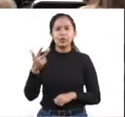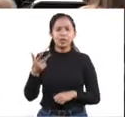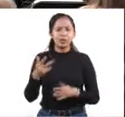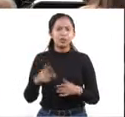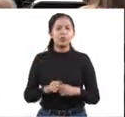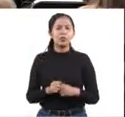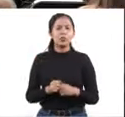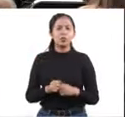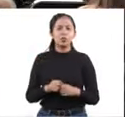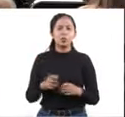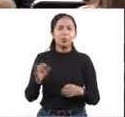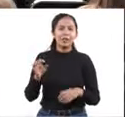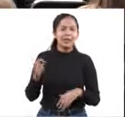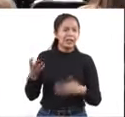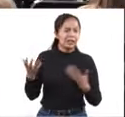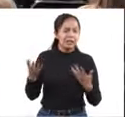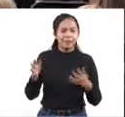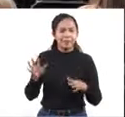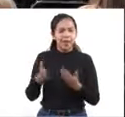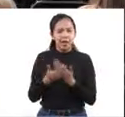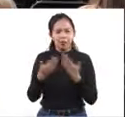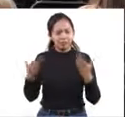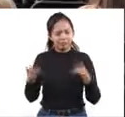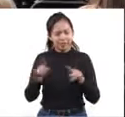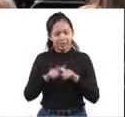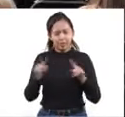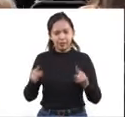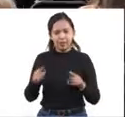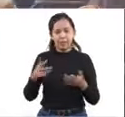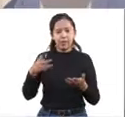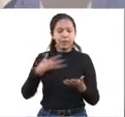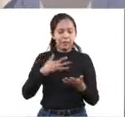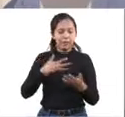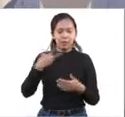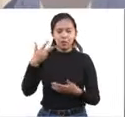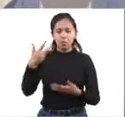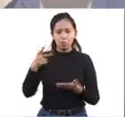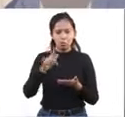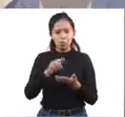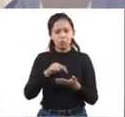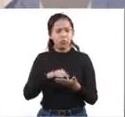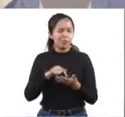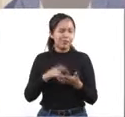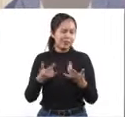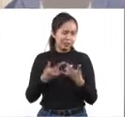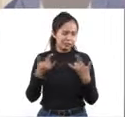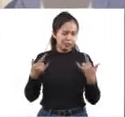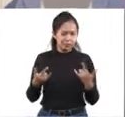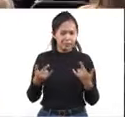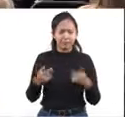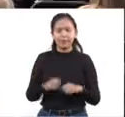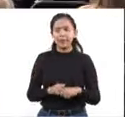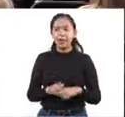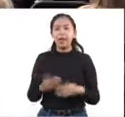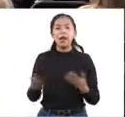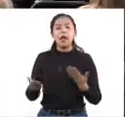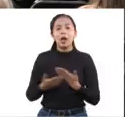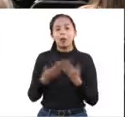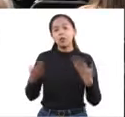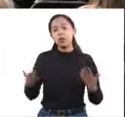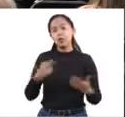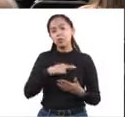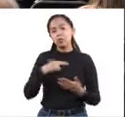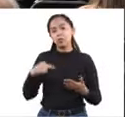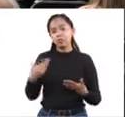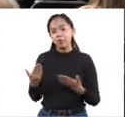8 y lo presentamos hoy con mucho cariño a la jefa de gobierno. Y quisiera comenzar